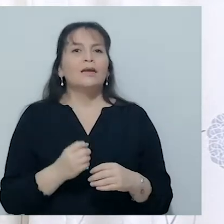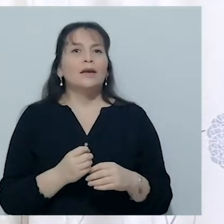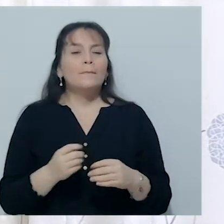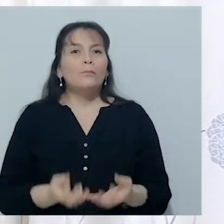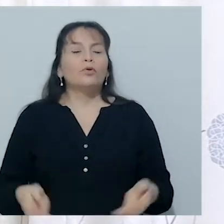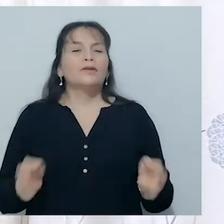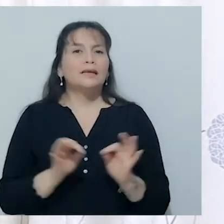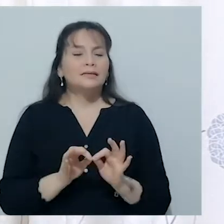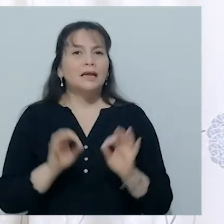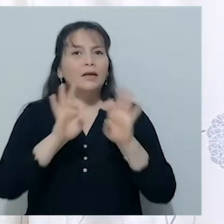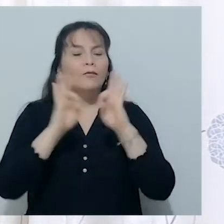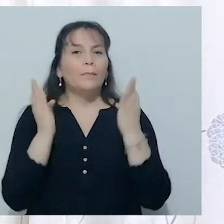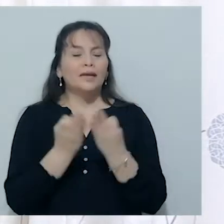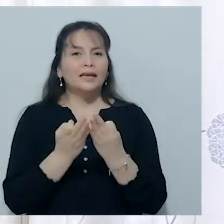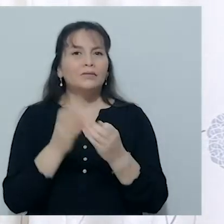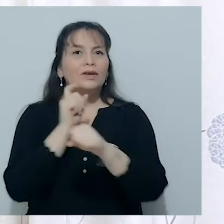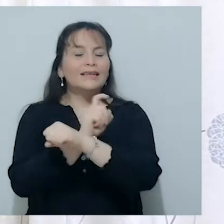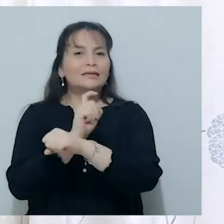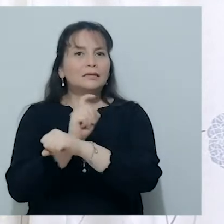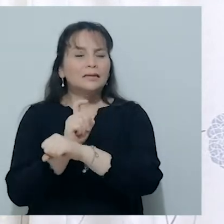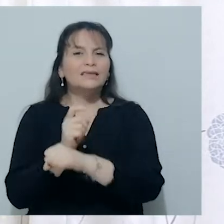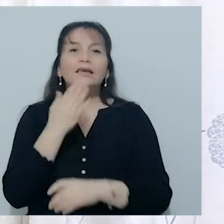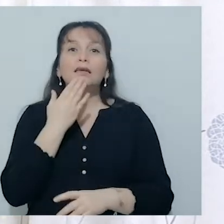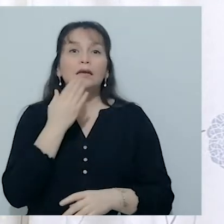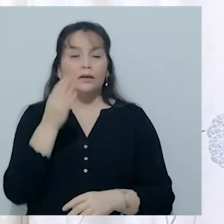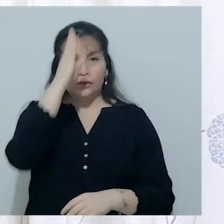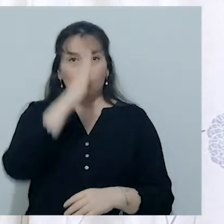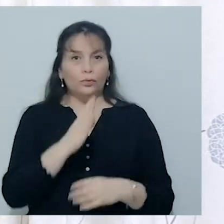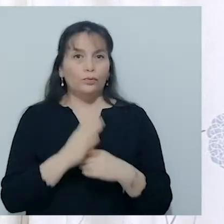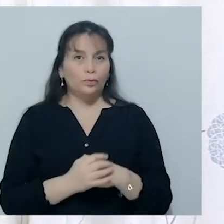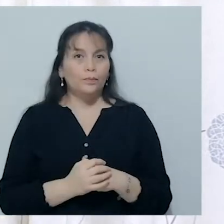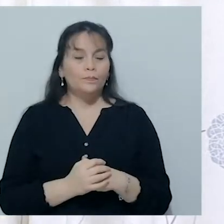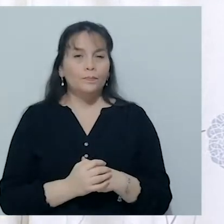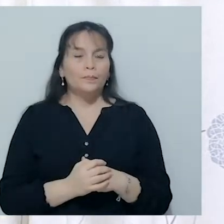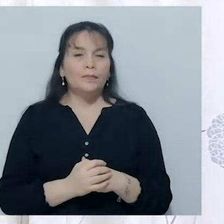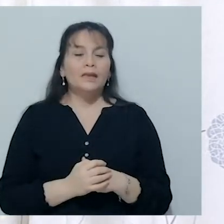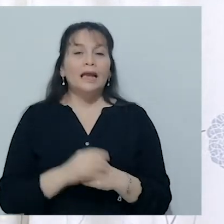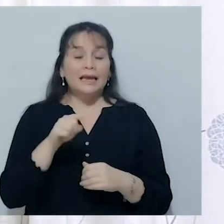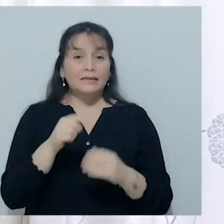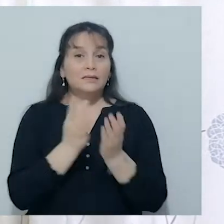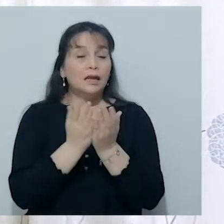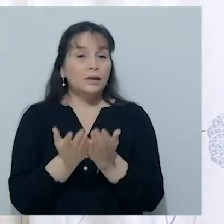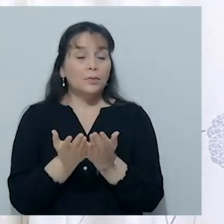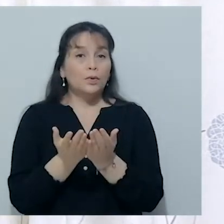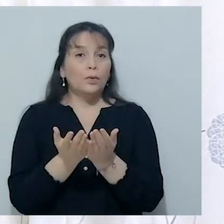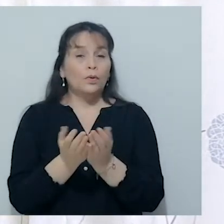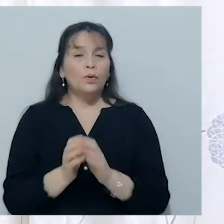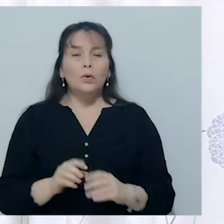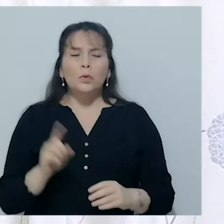en la familia con respecto a las enseñanzas de quién es Dios. En